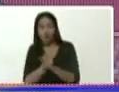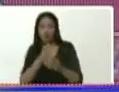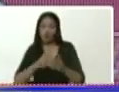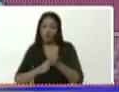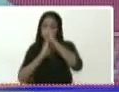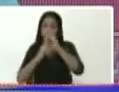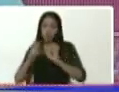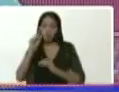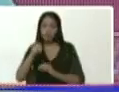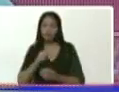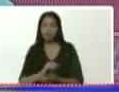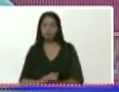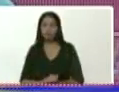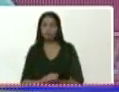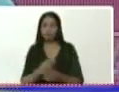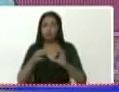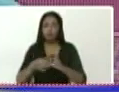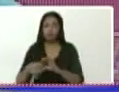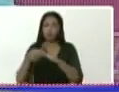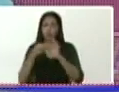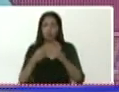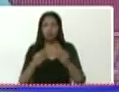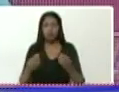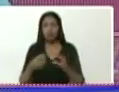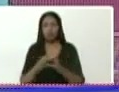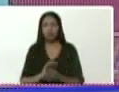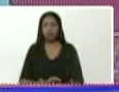liderazgo. Articulado,